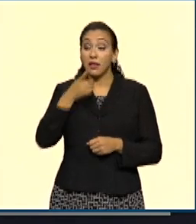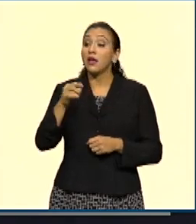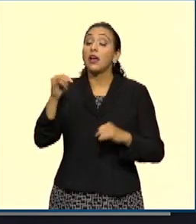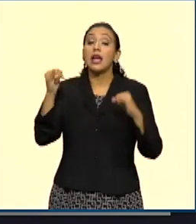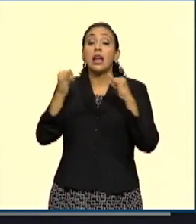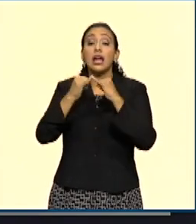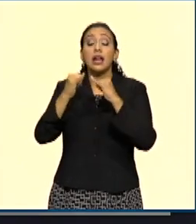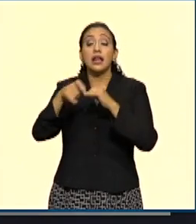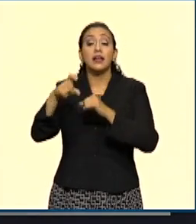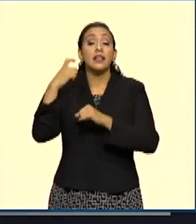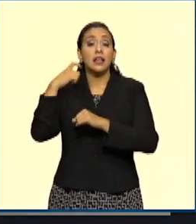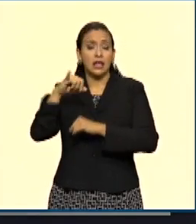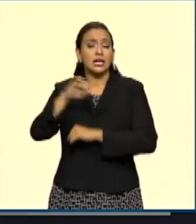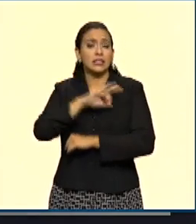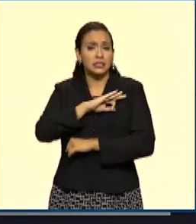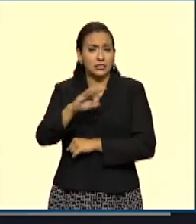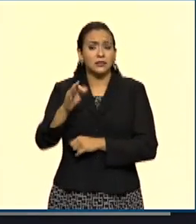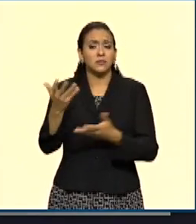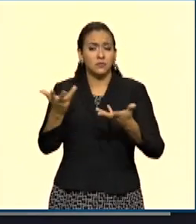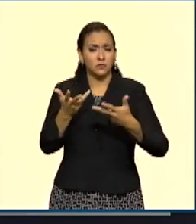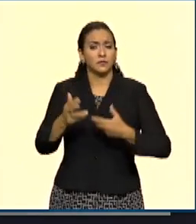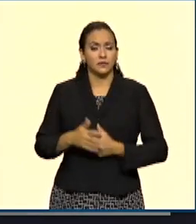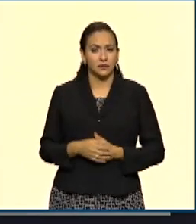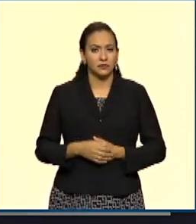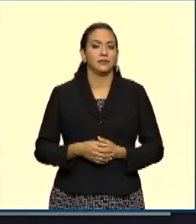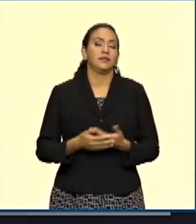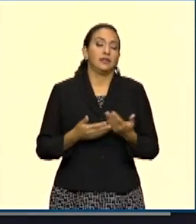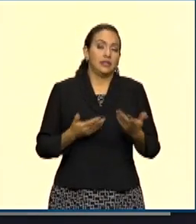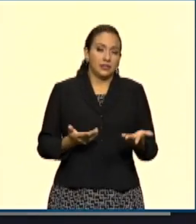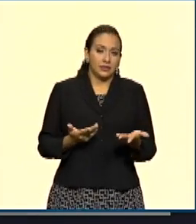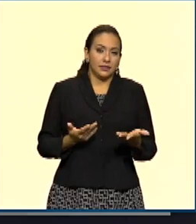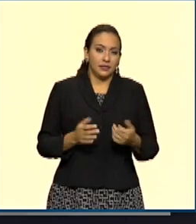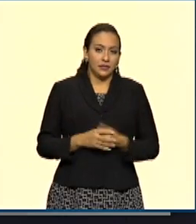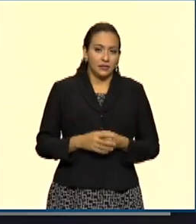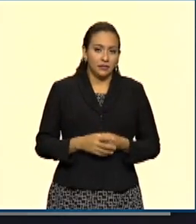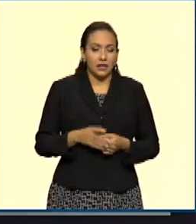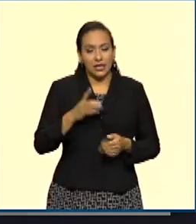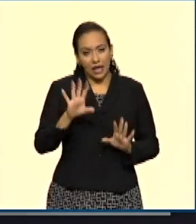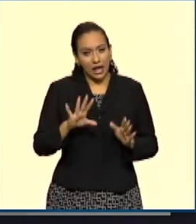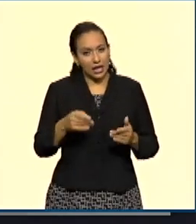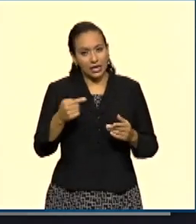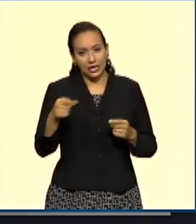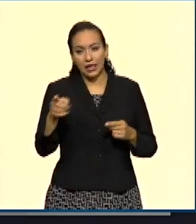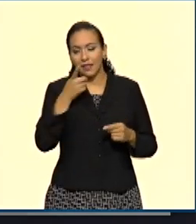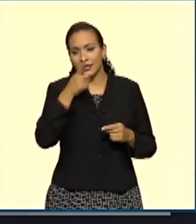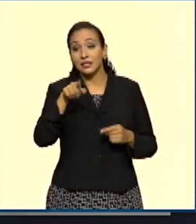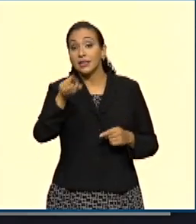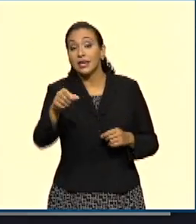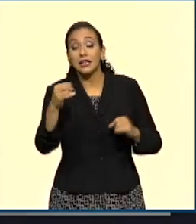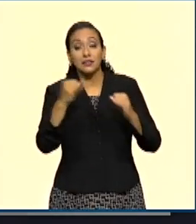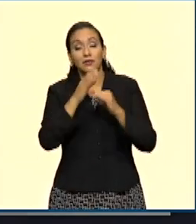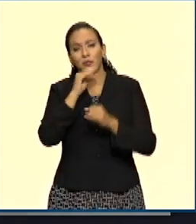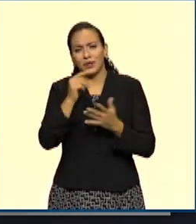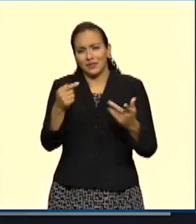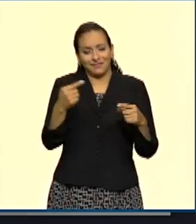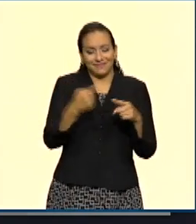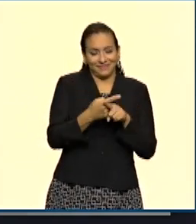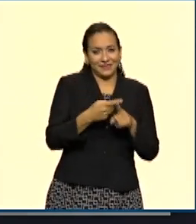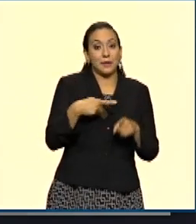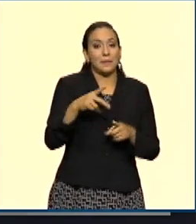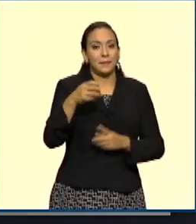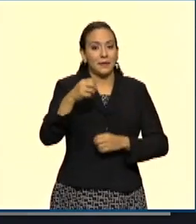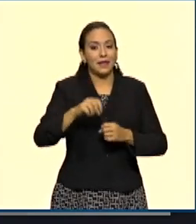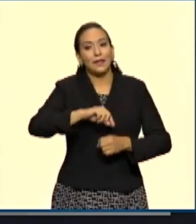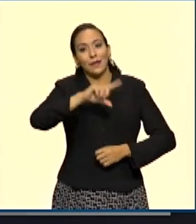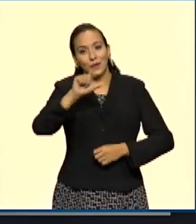de Querétaro sí es competente, con lo cual materialmente deja sin efectos la declaratoria de incompetencia. Pero el tribunal falla al